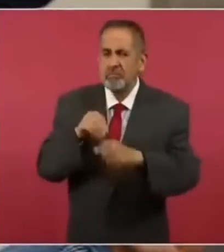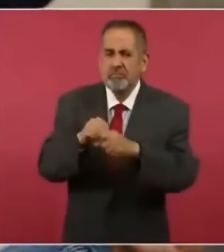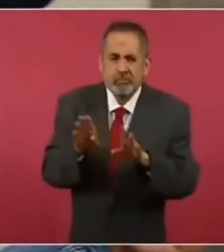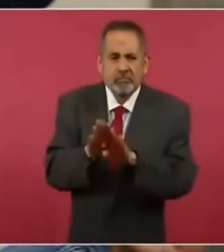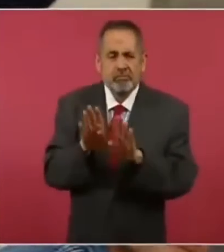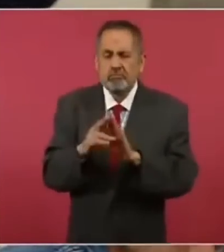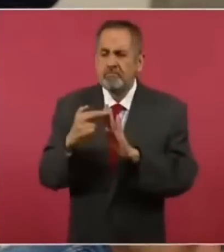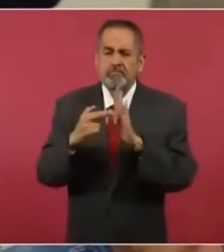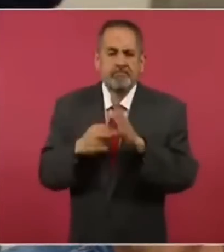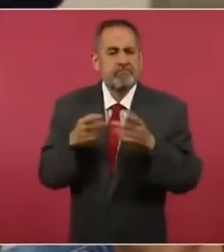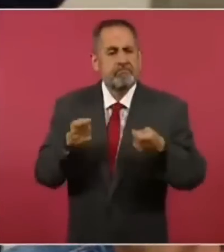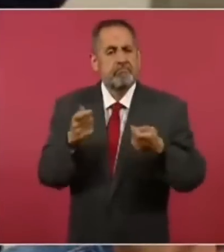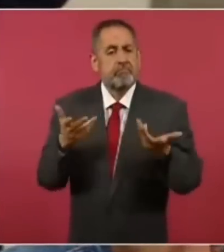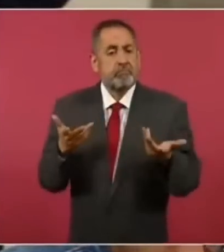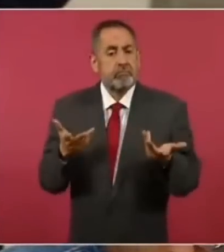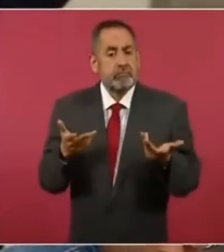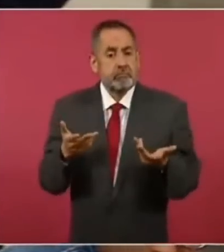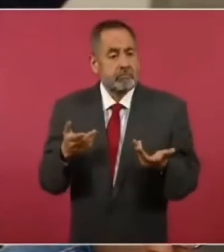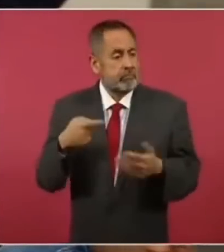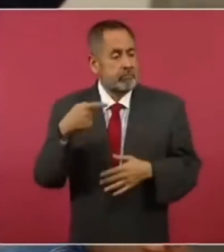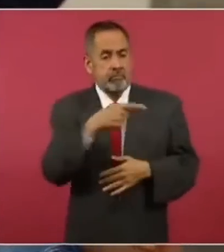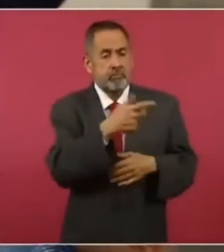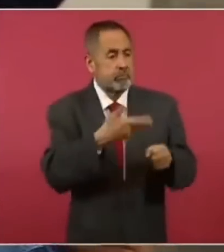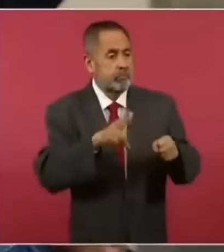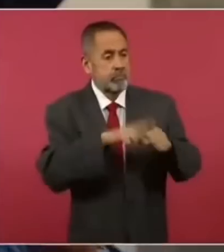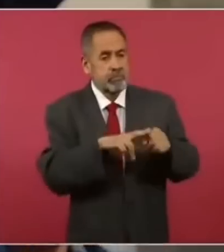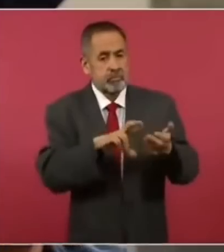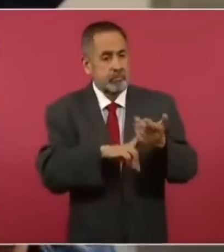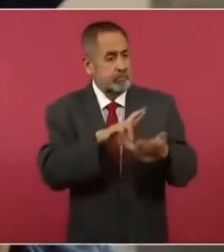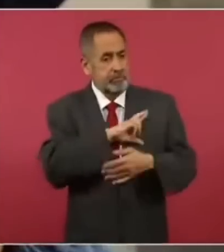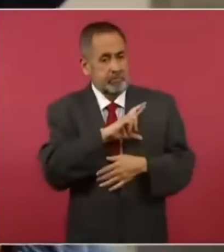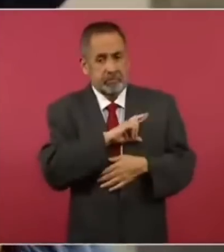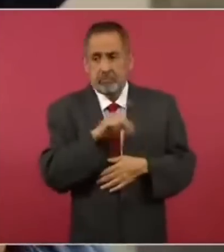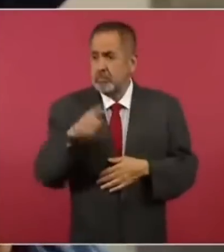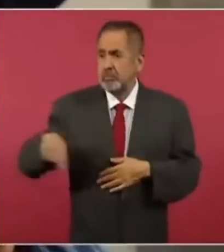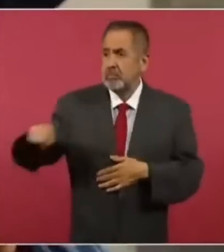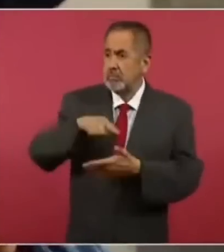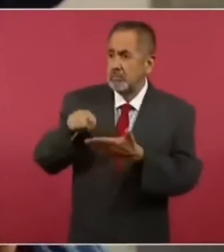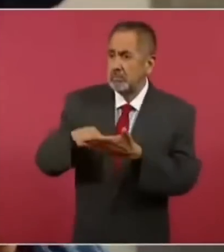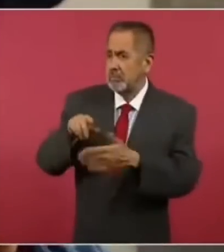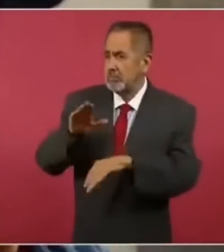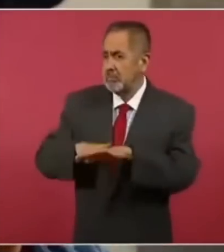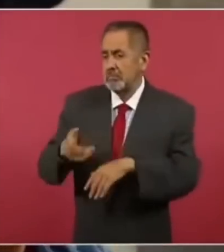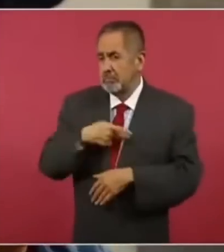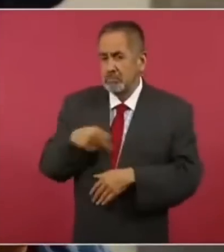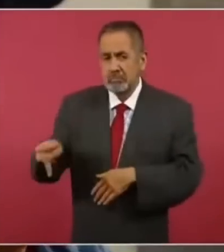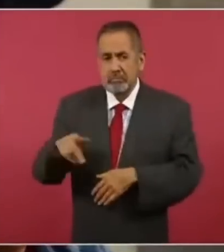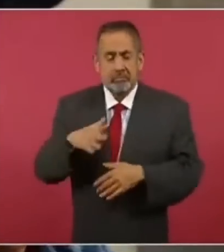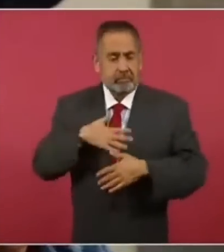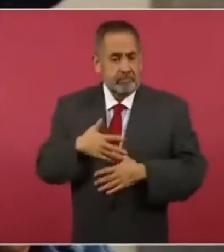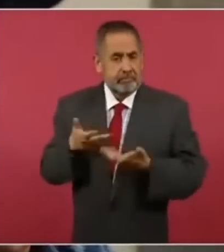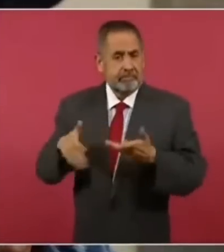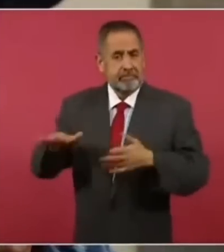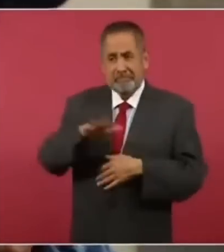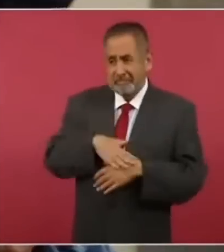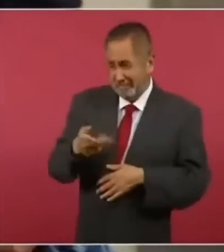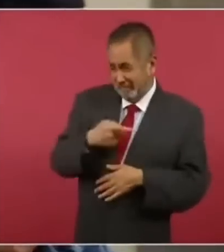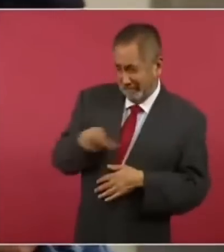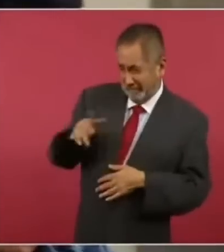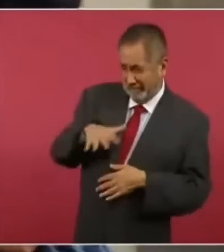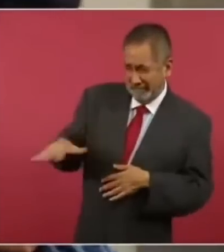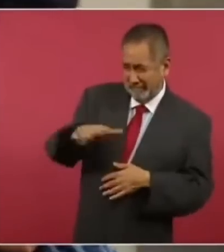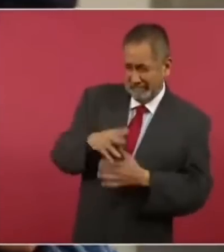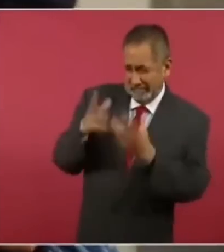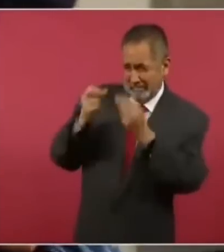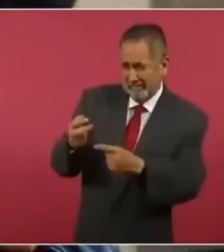se regula lo que cobra una clínica privada en lugares tan pobres, con mucho respeto lo digo para mi tierra, en lugares que tiene